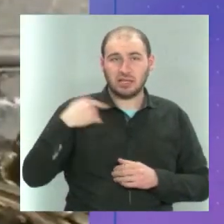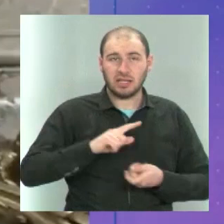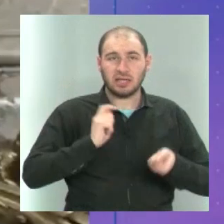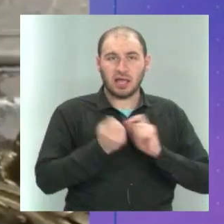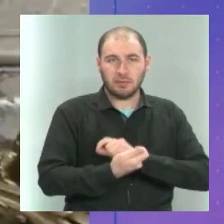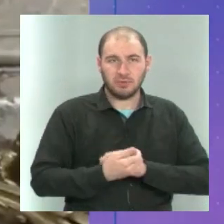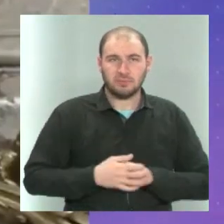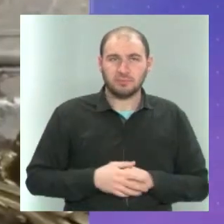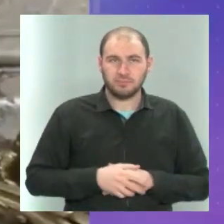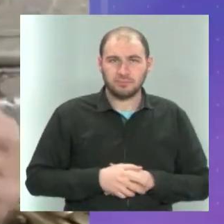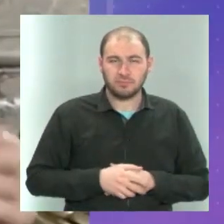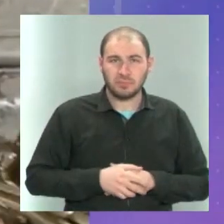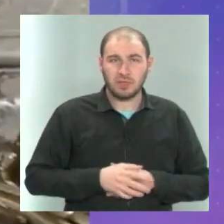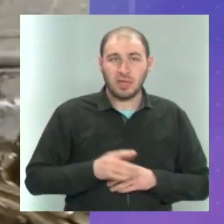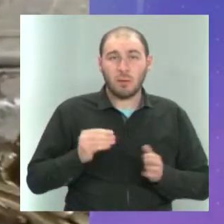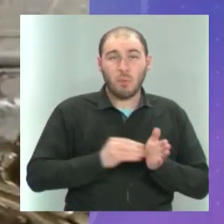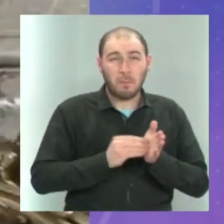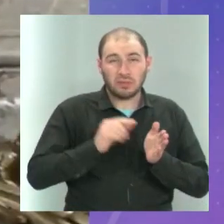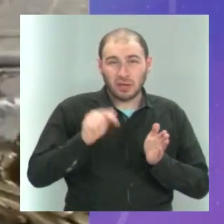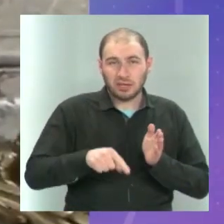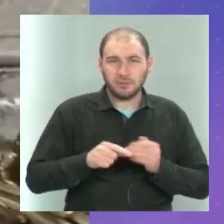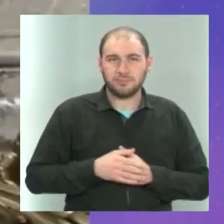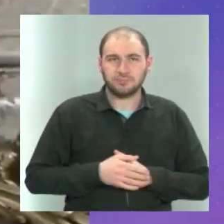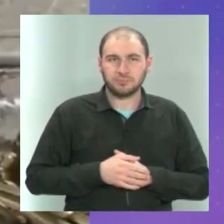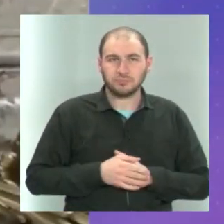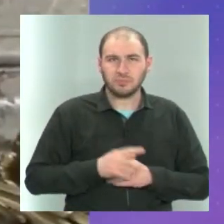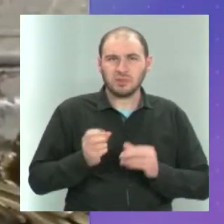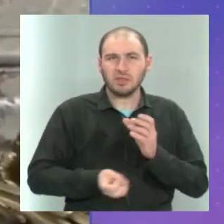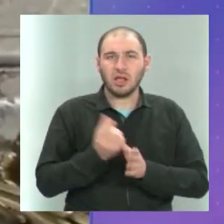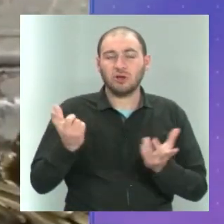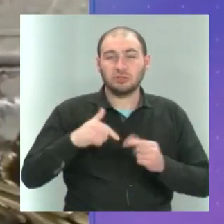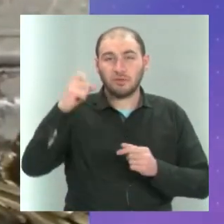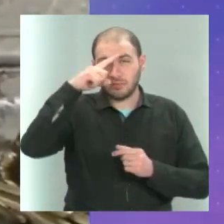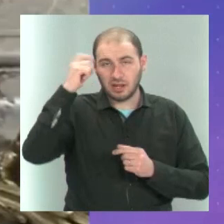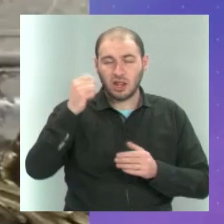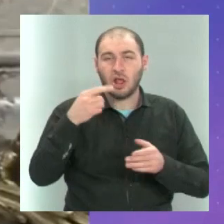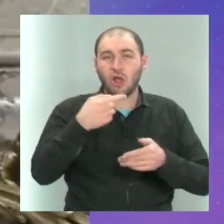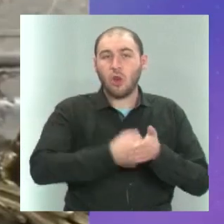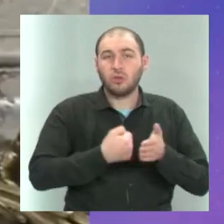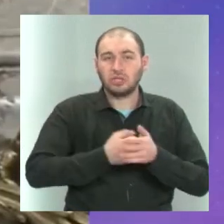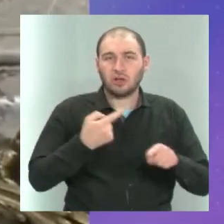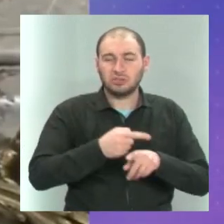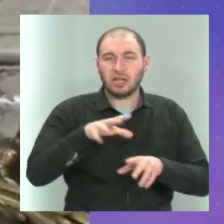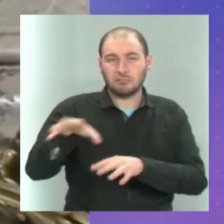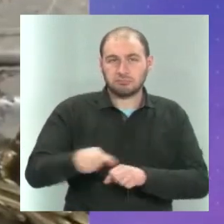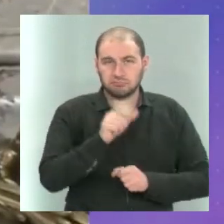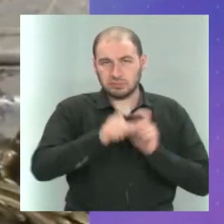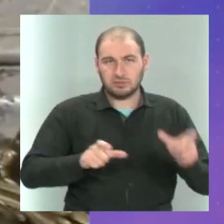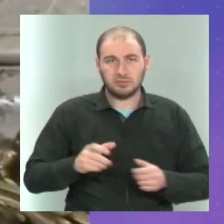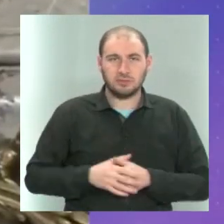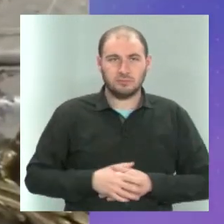modificó. En ese mismo momento se creó el Consejo Federal para la Lucha de Trata y Explotación de